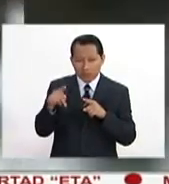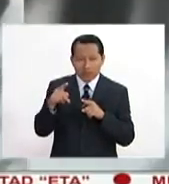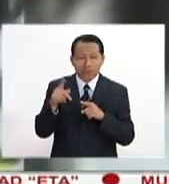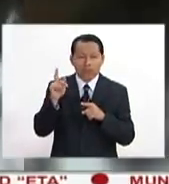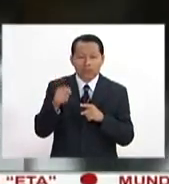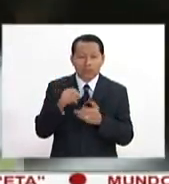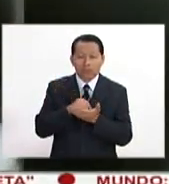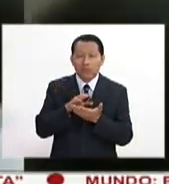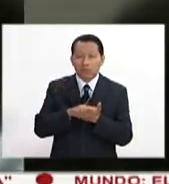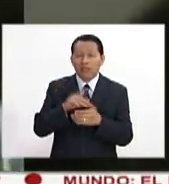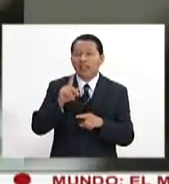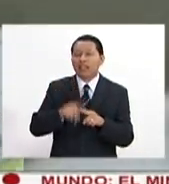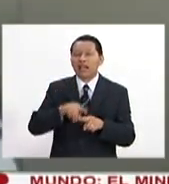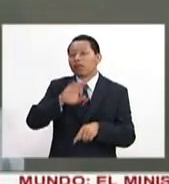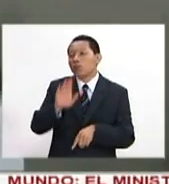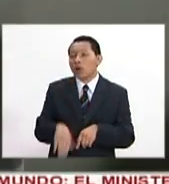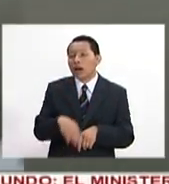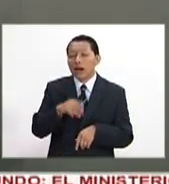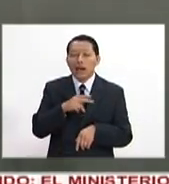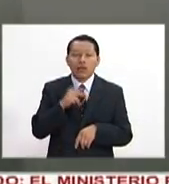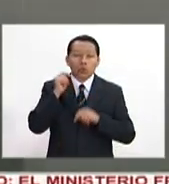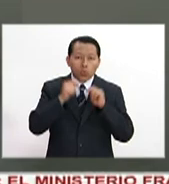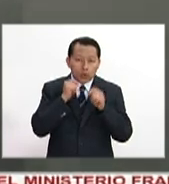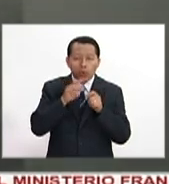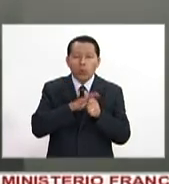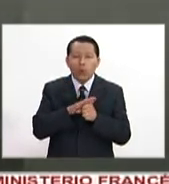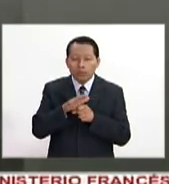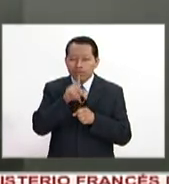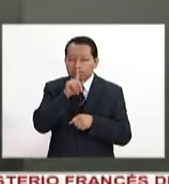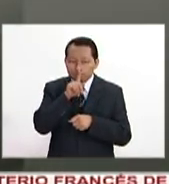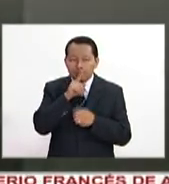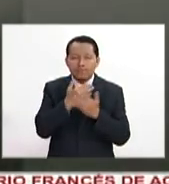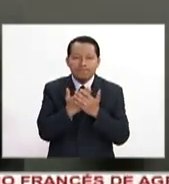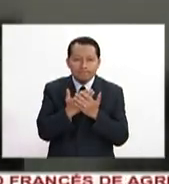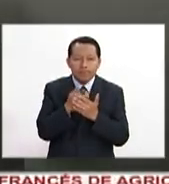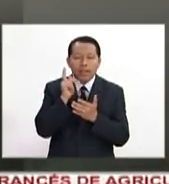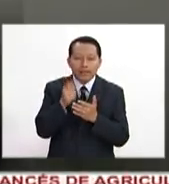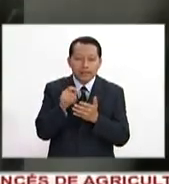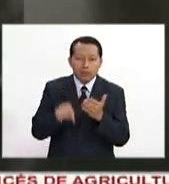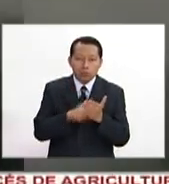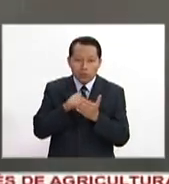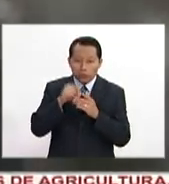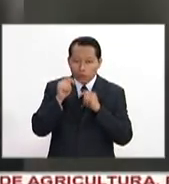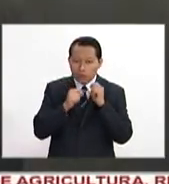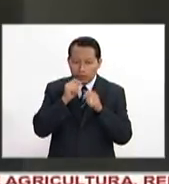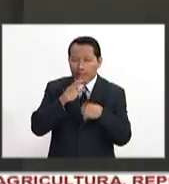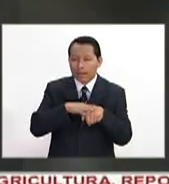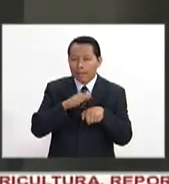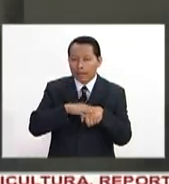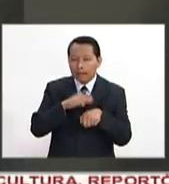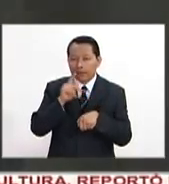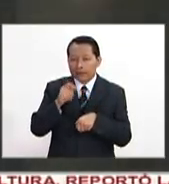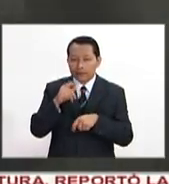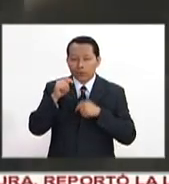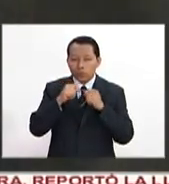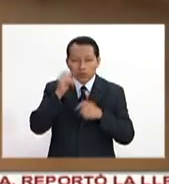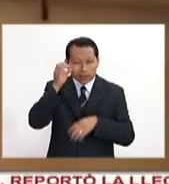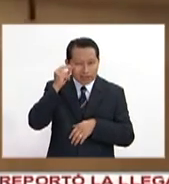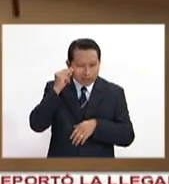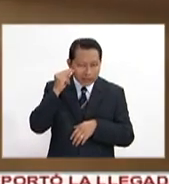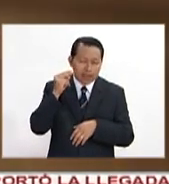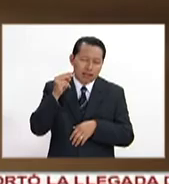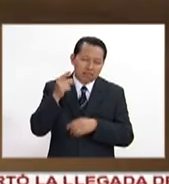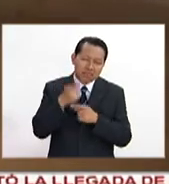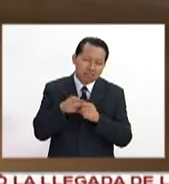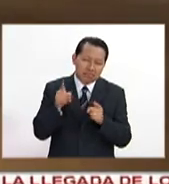confirmación de las nacionalidades de ninguno de los turistas, policías locales aseguraron que esta zona turística es mucho más popular entre los turistas chinos que